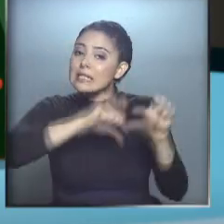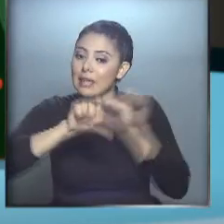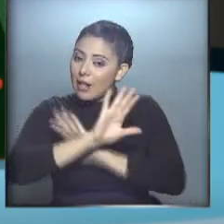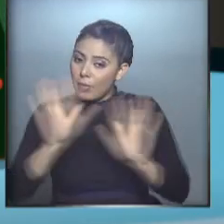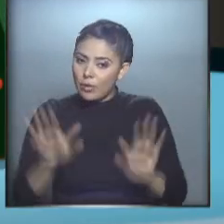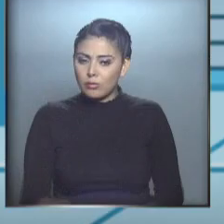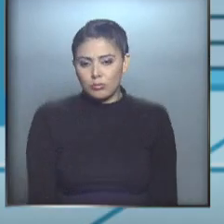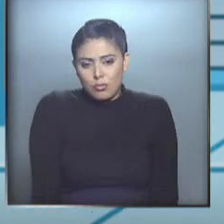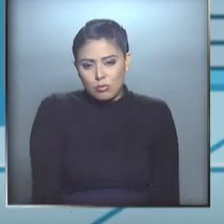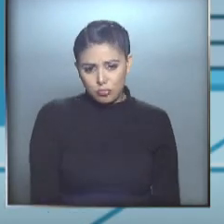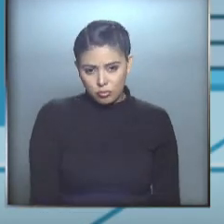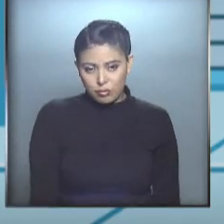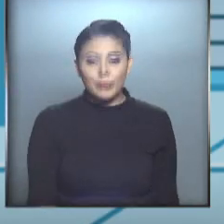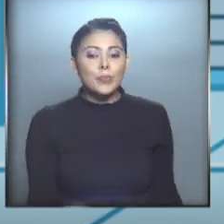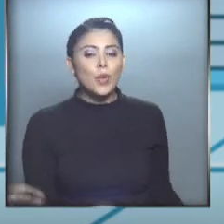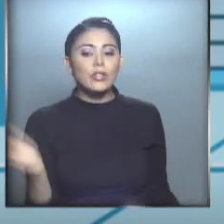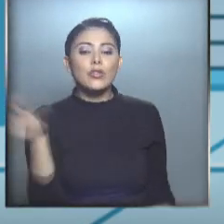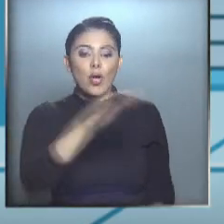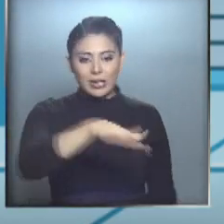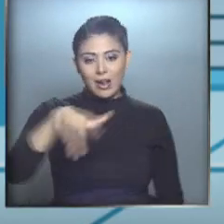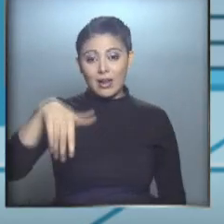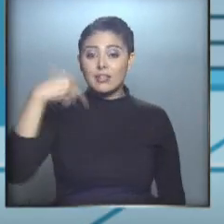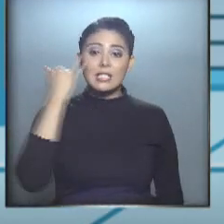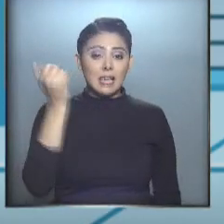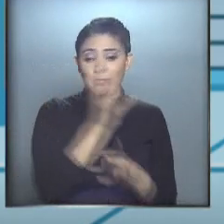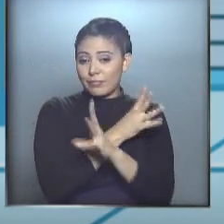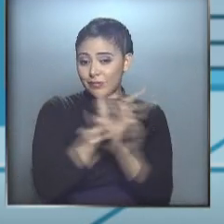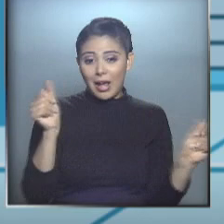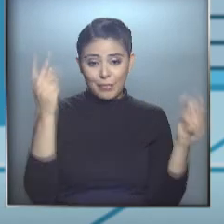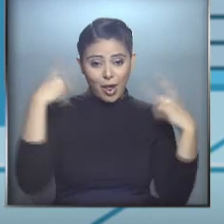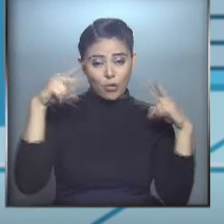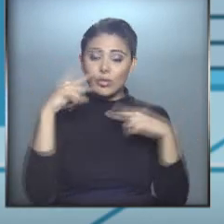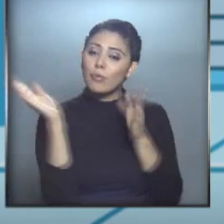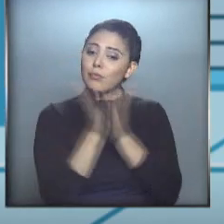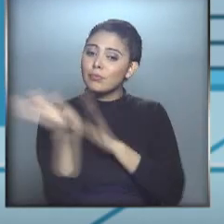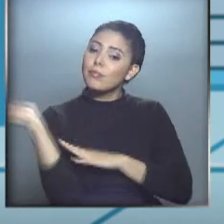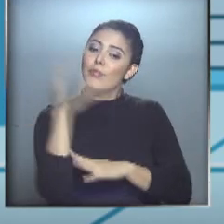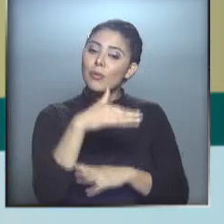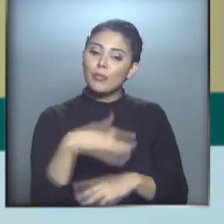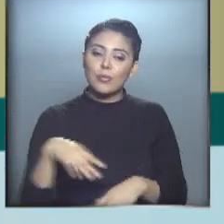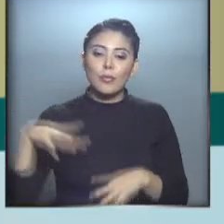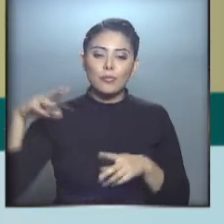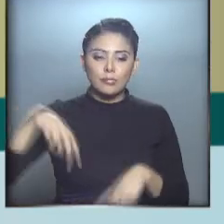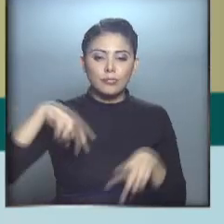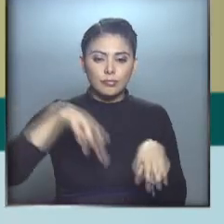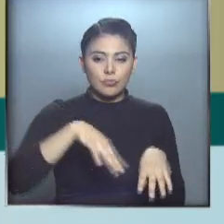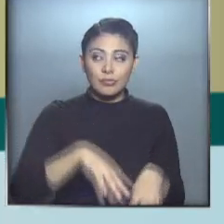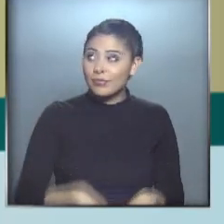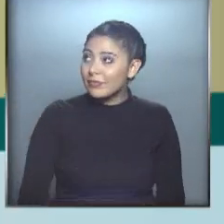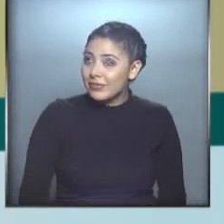científico. Bueno, niños, aquí termina la excursión. Síganme todos